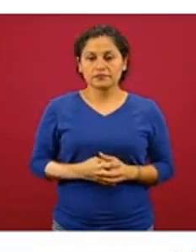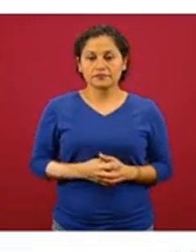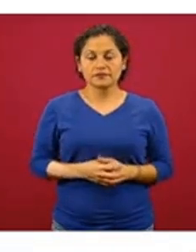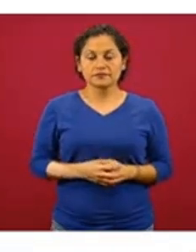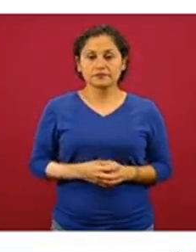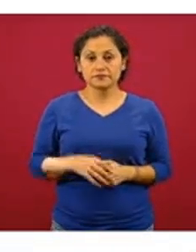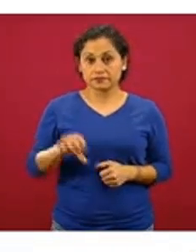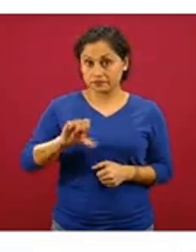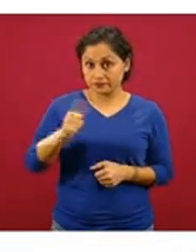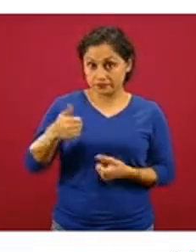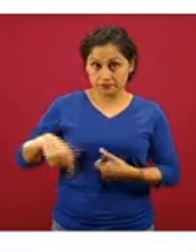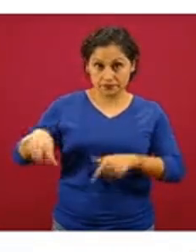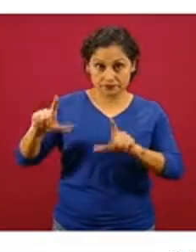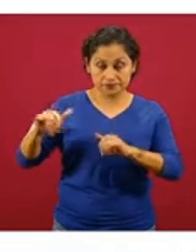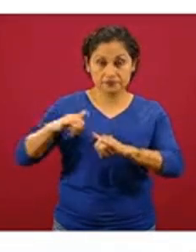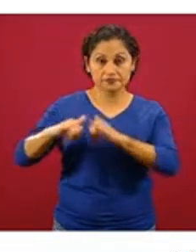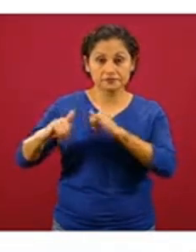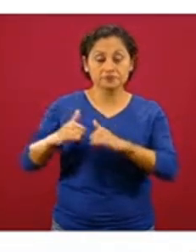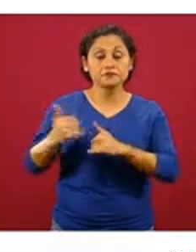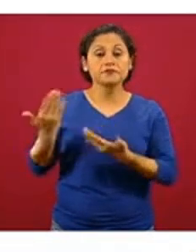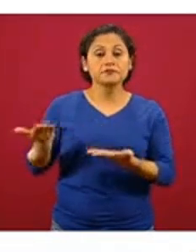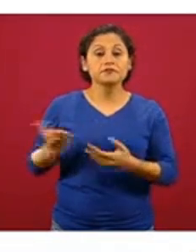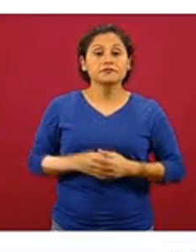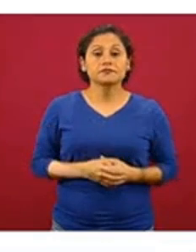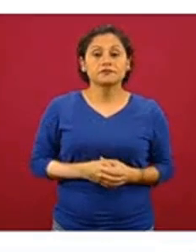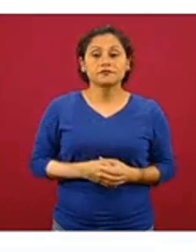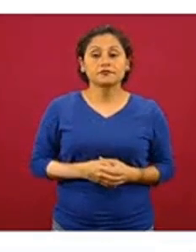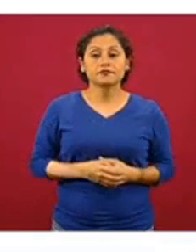La distribución de la incidencia general, que es de